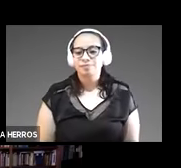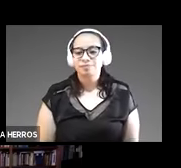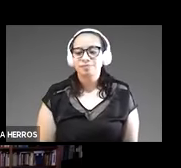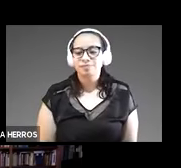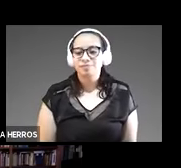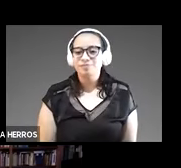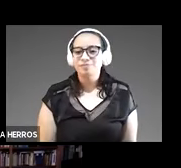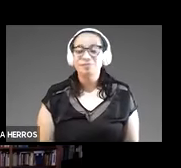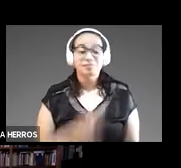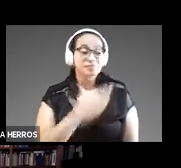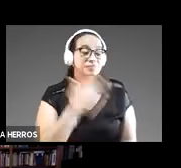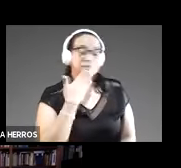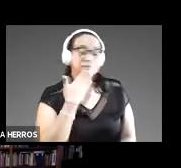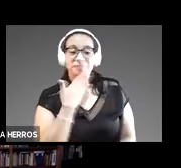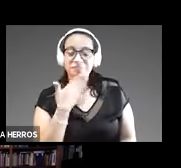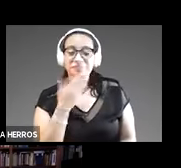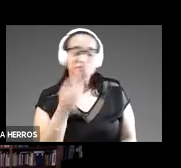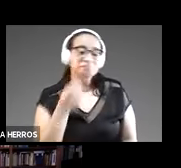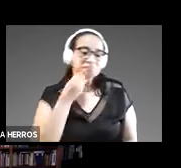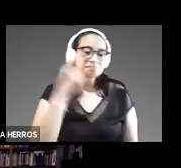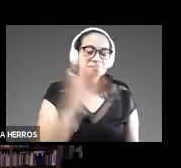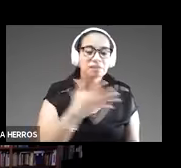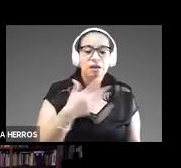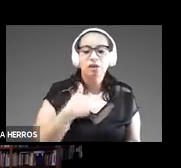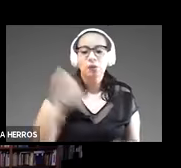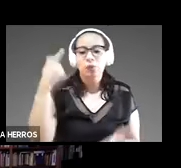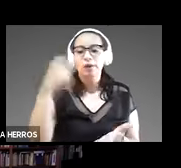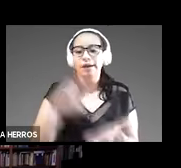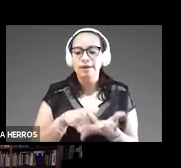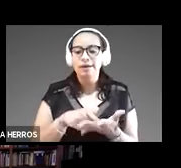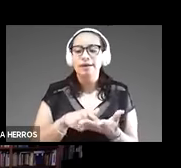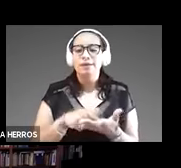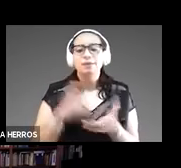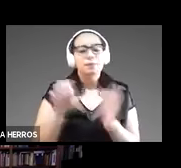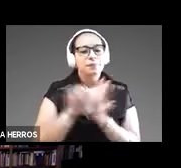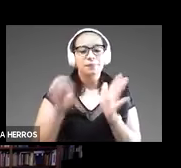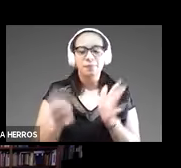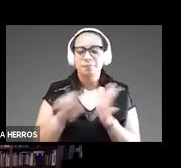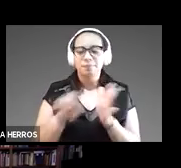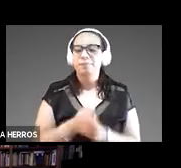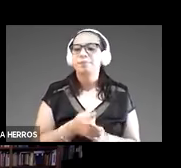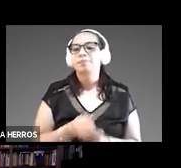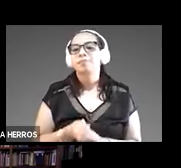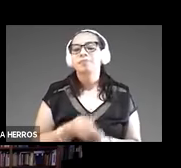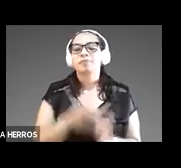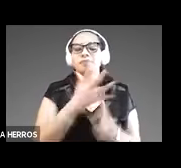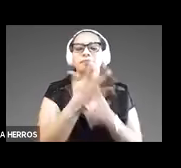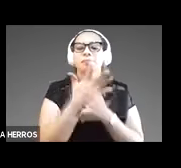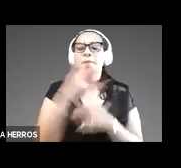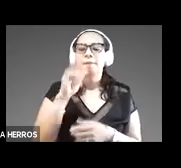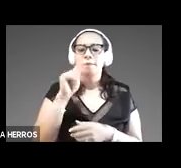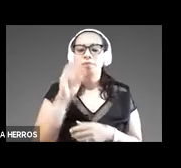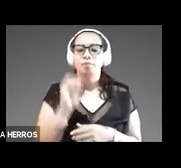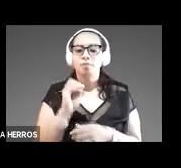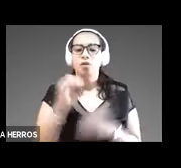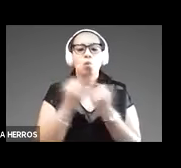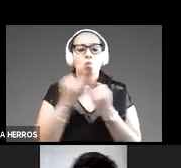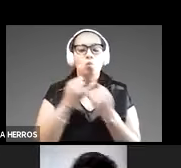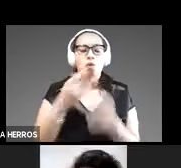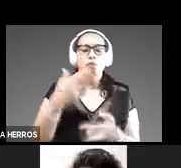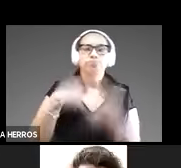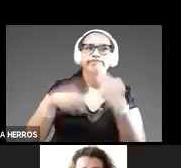No, está maravilloso y creo que algo, por ejemplo, que decía Pato y que también se retoma mucho